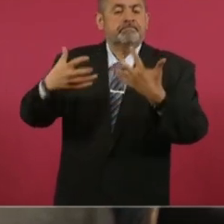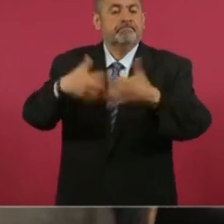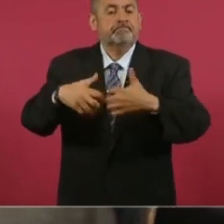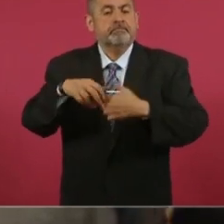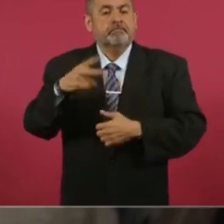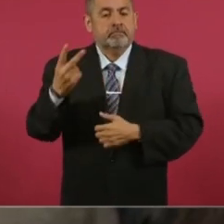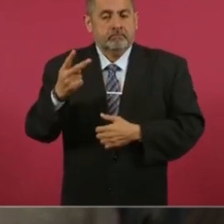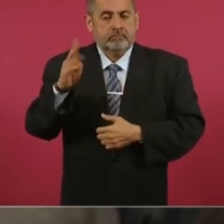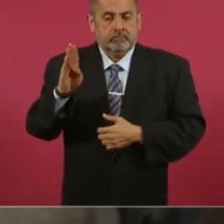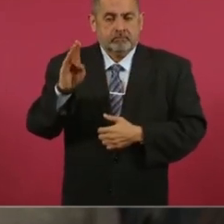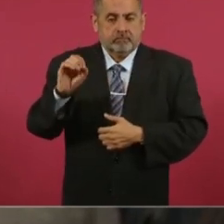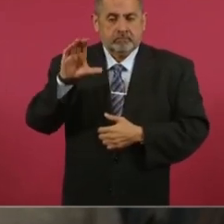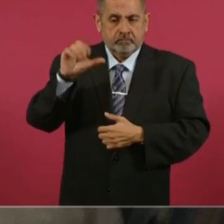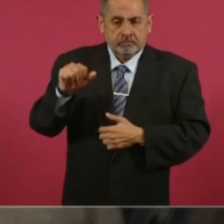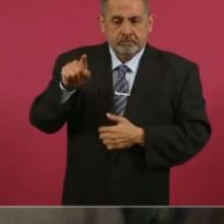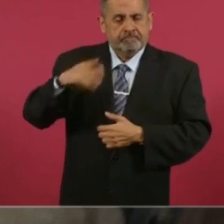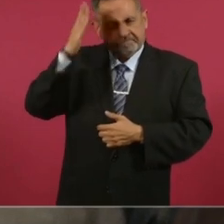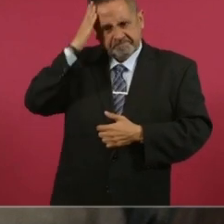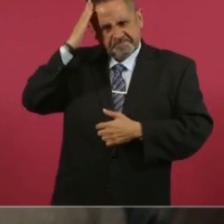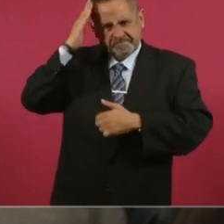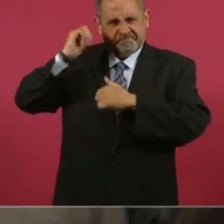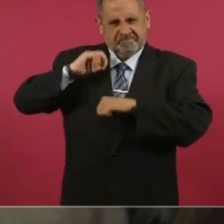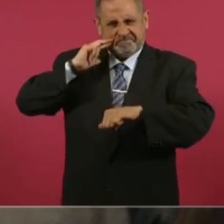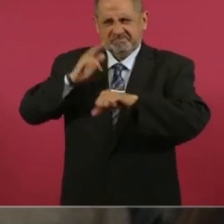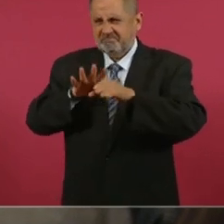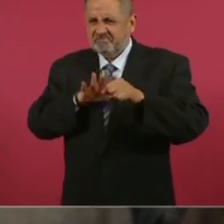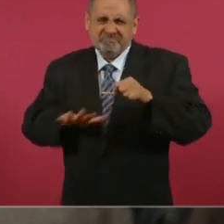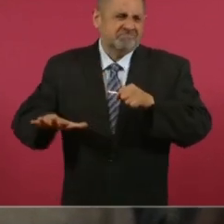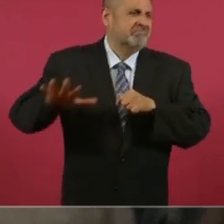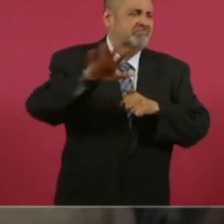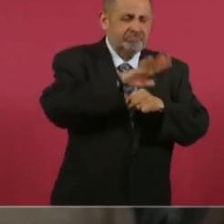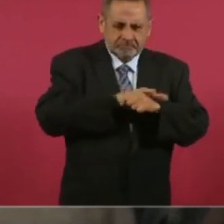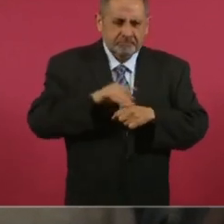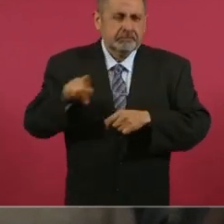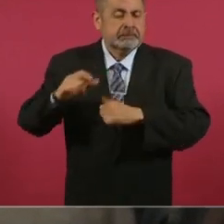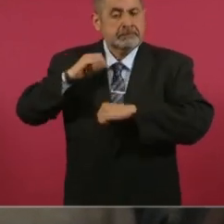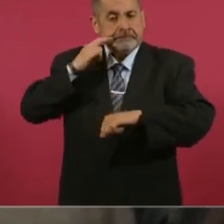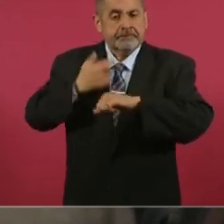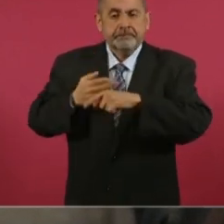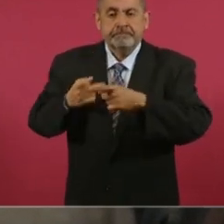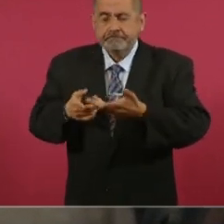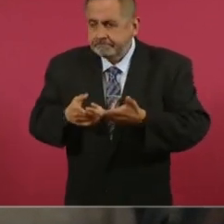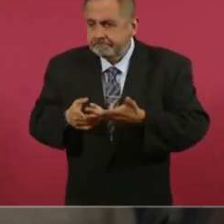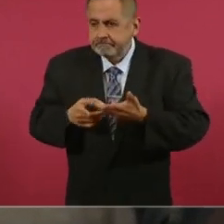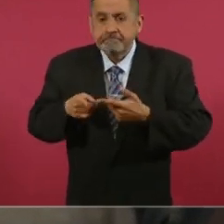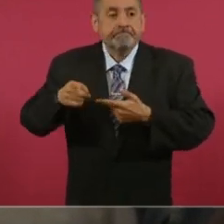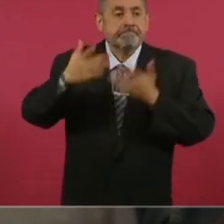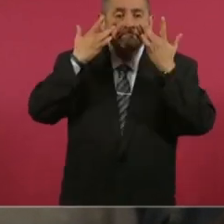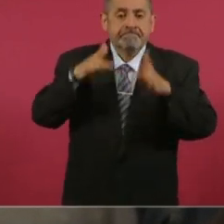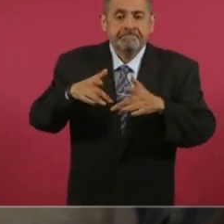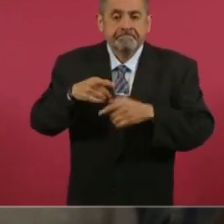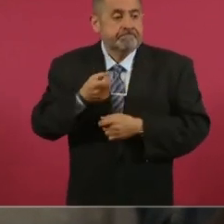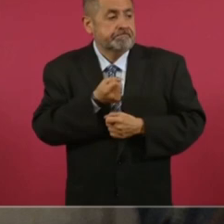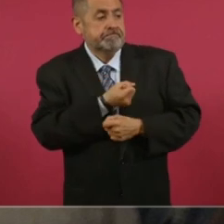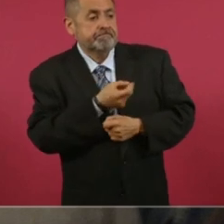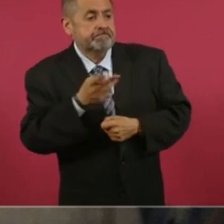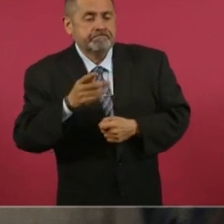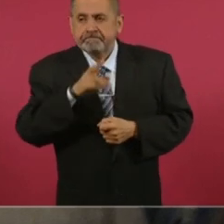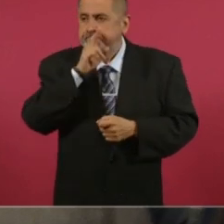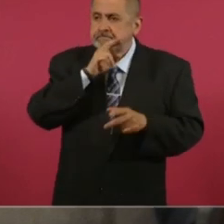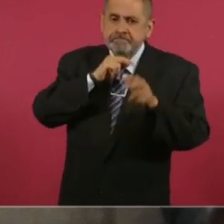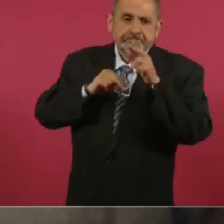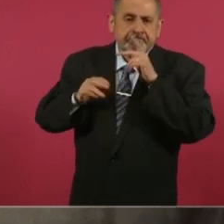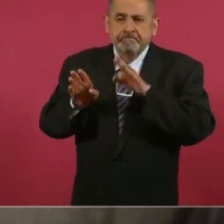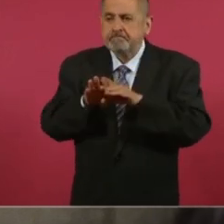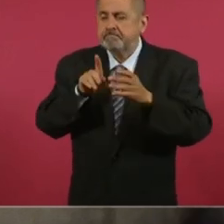refinería Dos Bocas, en general está al frente de todo el Sistema Nacional de Refinación y ya está causando pues angustia entre algunos